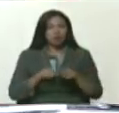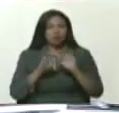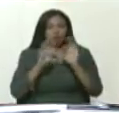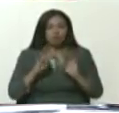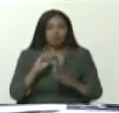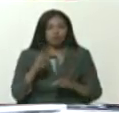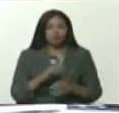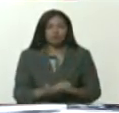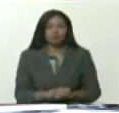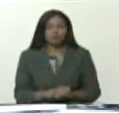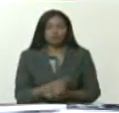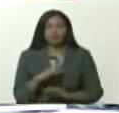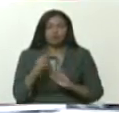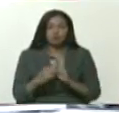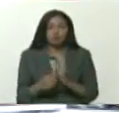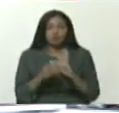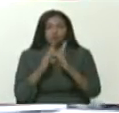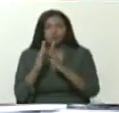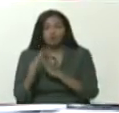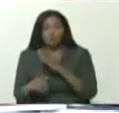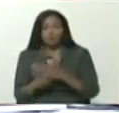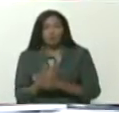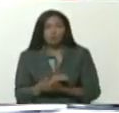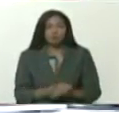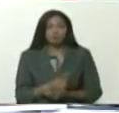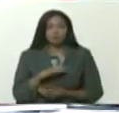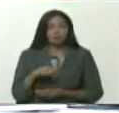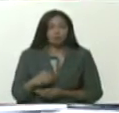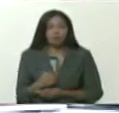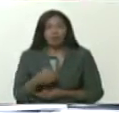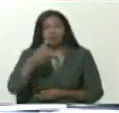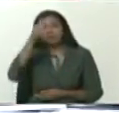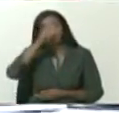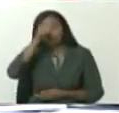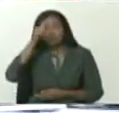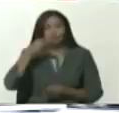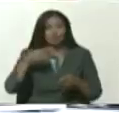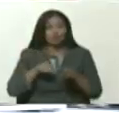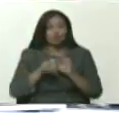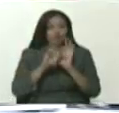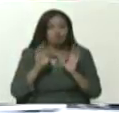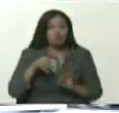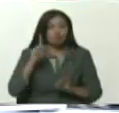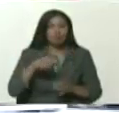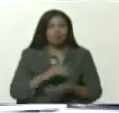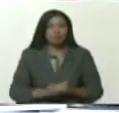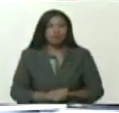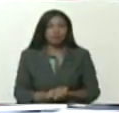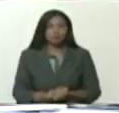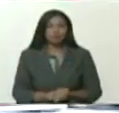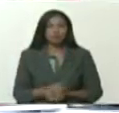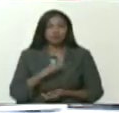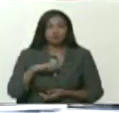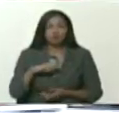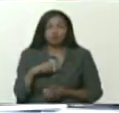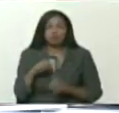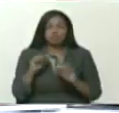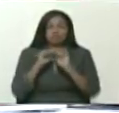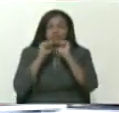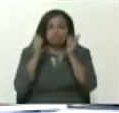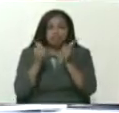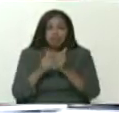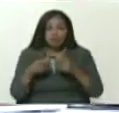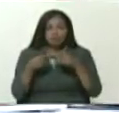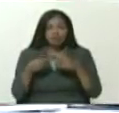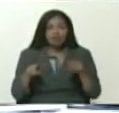Nosotros culminamos el proceso de distribución, debemos culminarlo el domingo, donde vamos a usar el método, el sistema de cabotaje